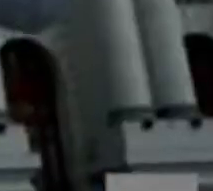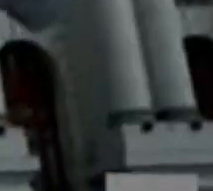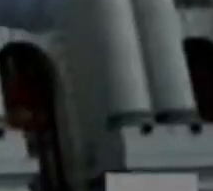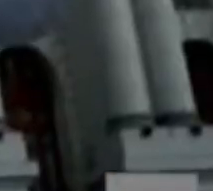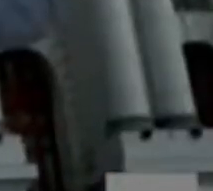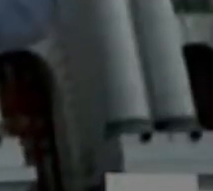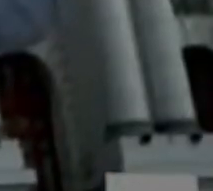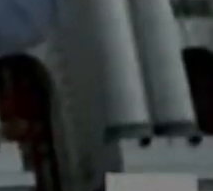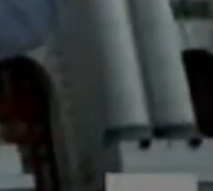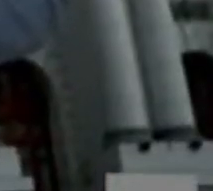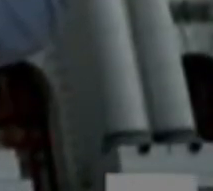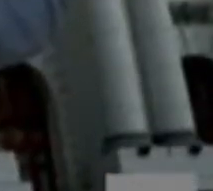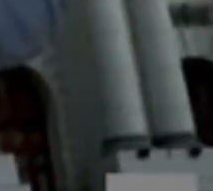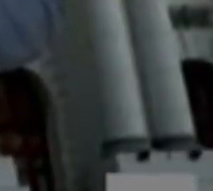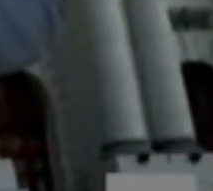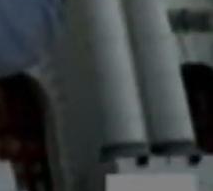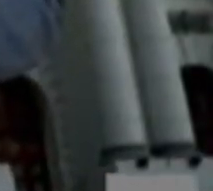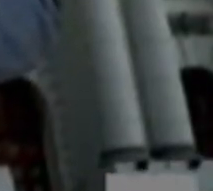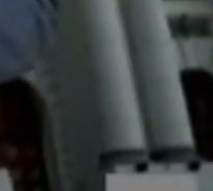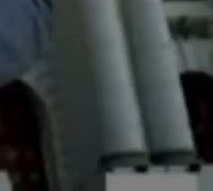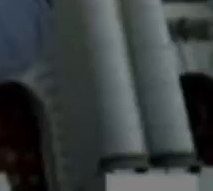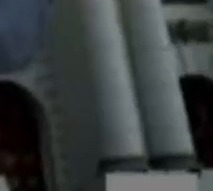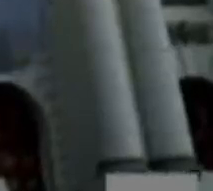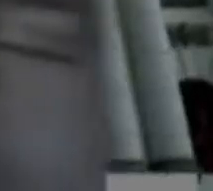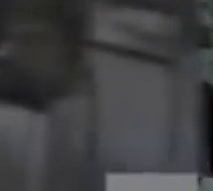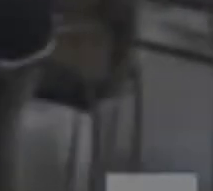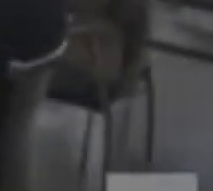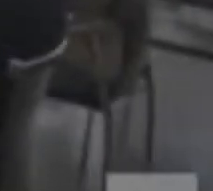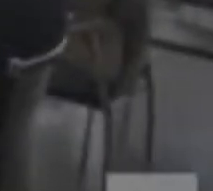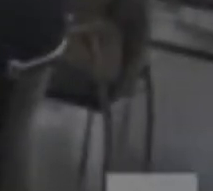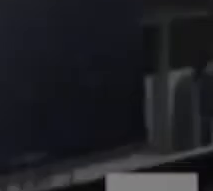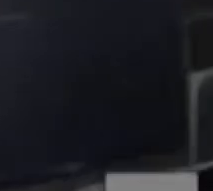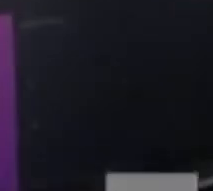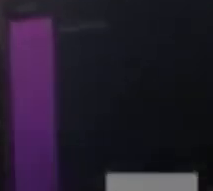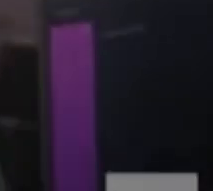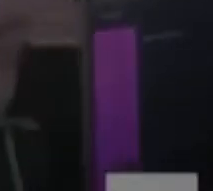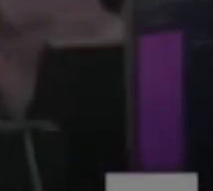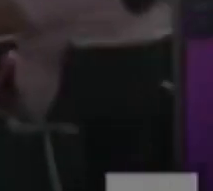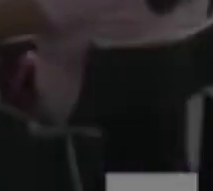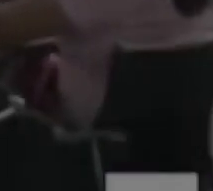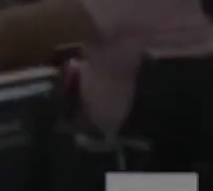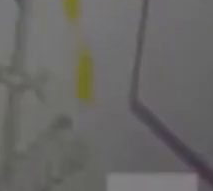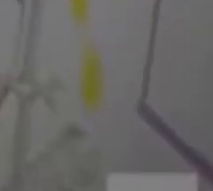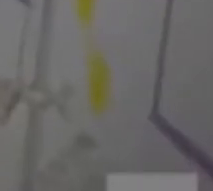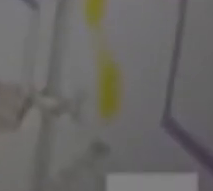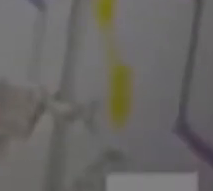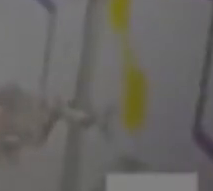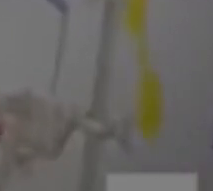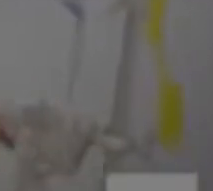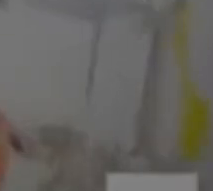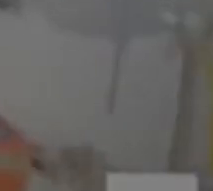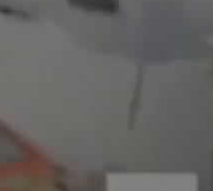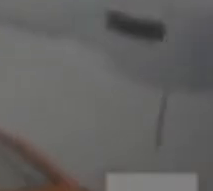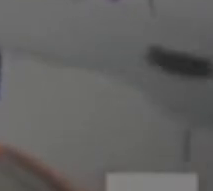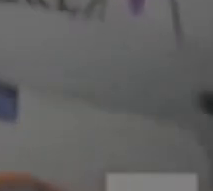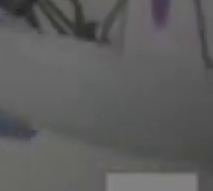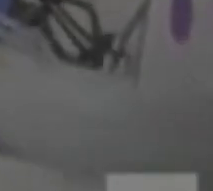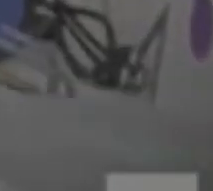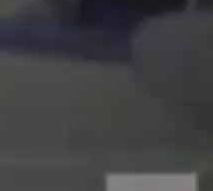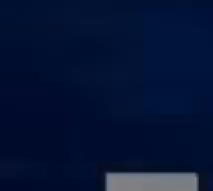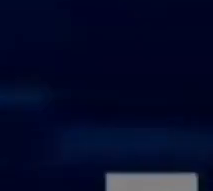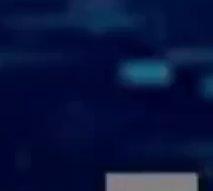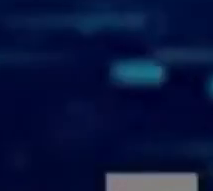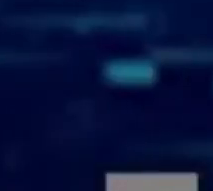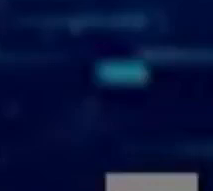El Congreso cumple con sus funciones de fiscalización. La Comisión de Ciencia, Innovación y Tecnología tiene facultades de comisión